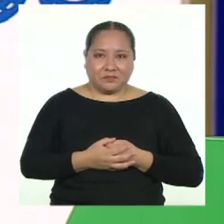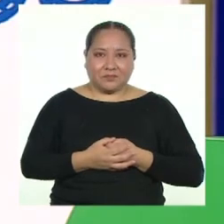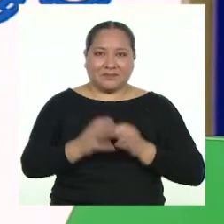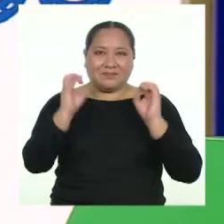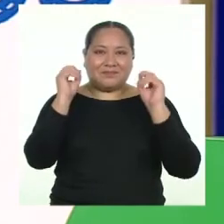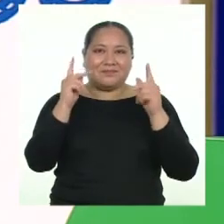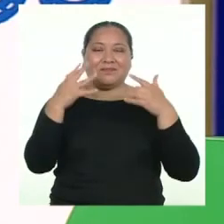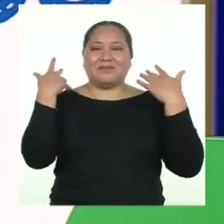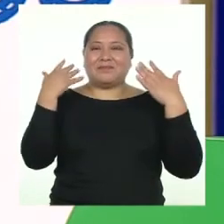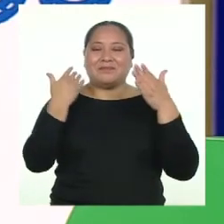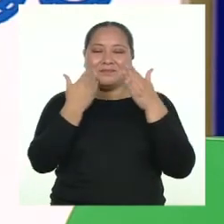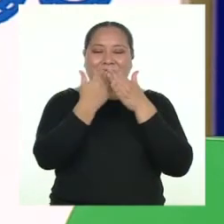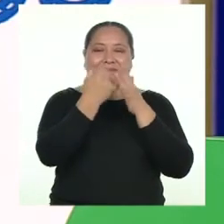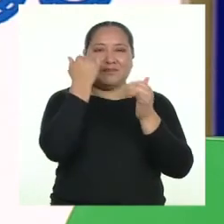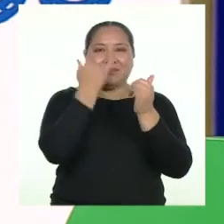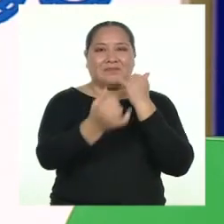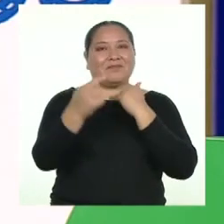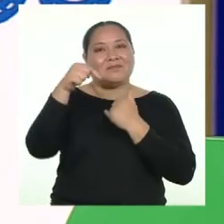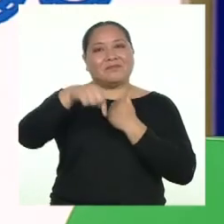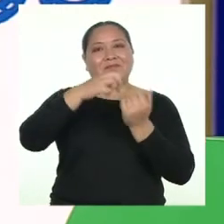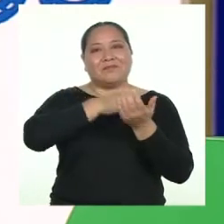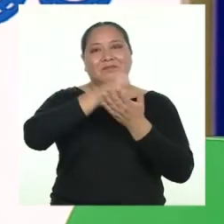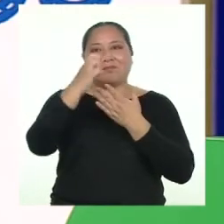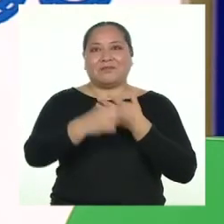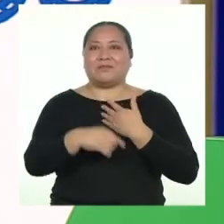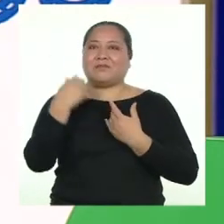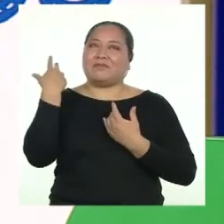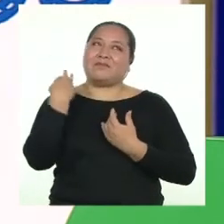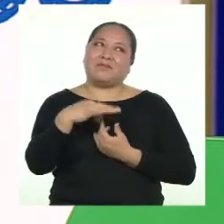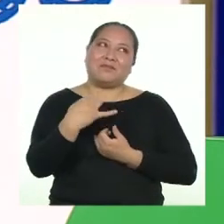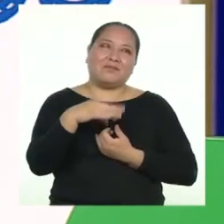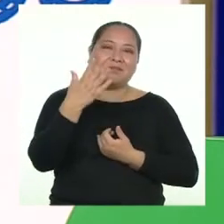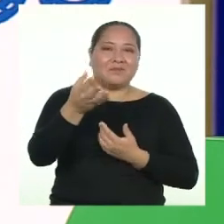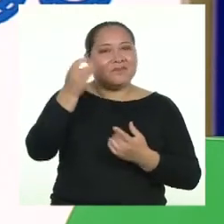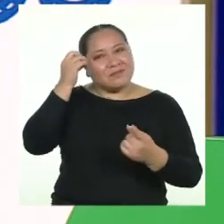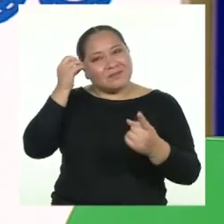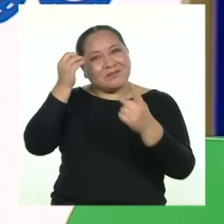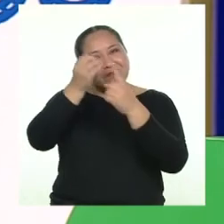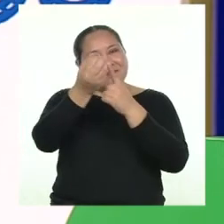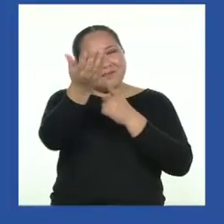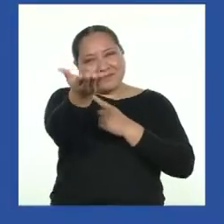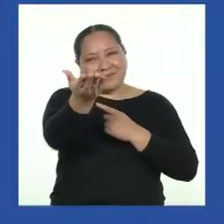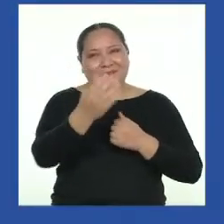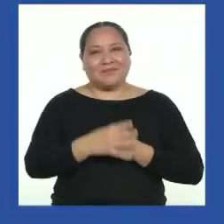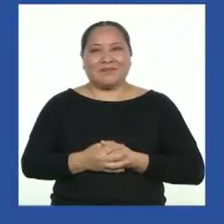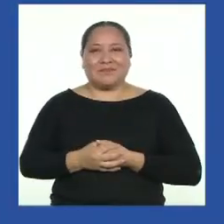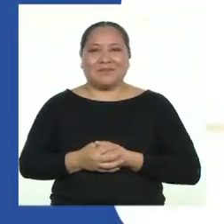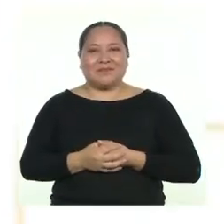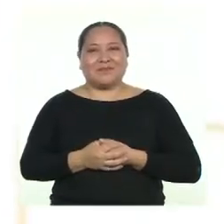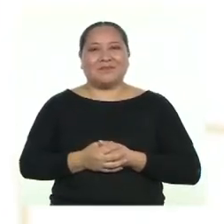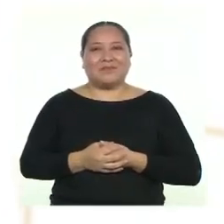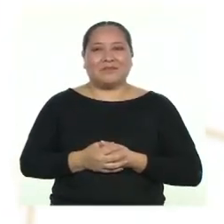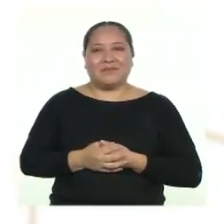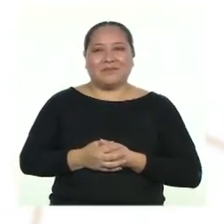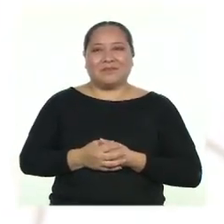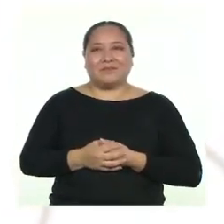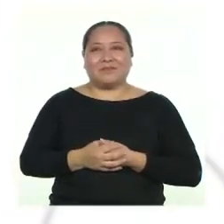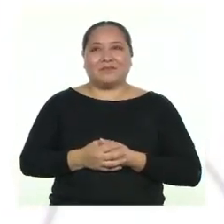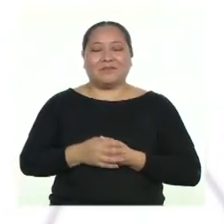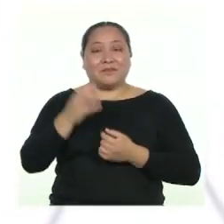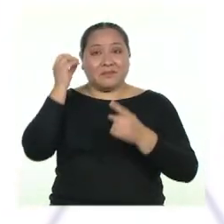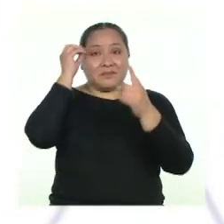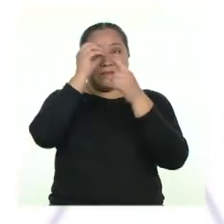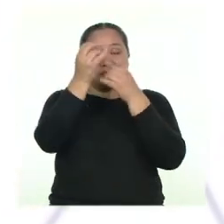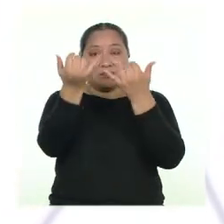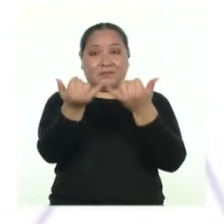Bueno, ya estamos llegando al final del programa. Y, como siempre, el turno ahora es de ustedes. Como reto